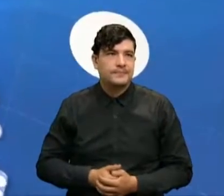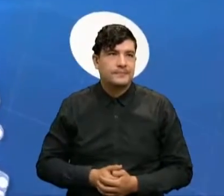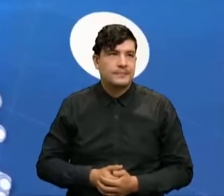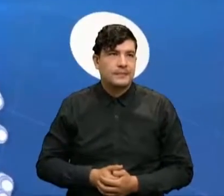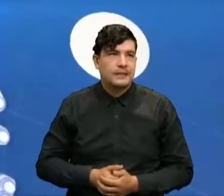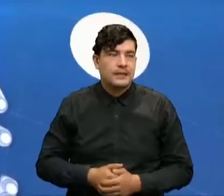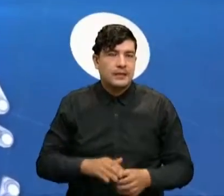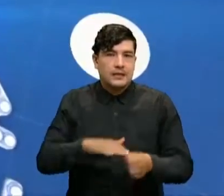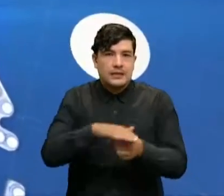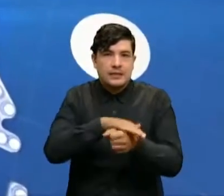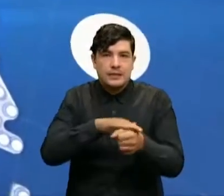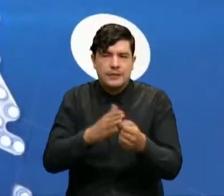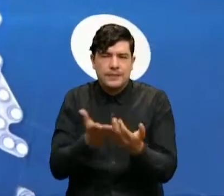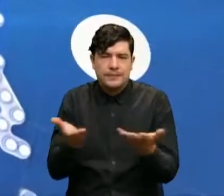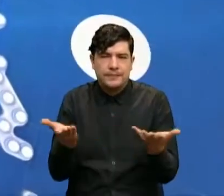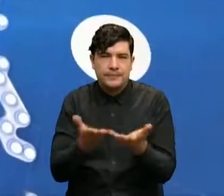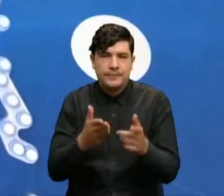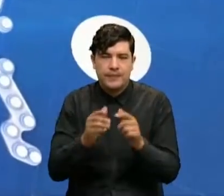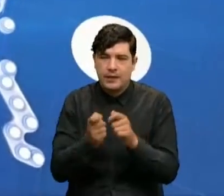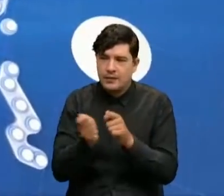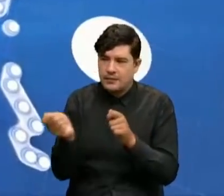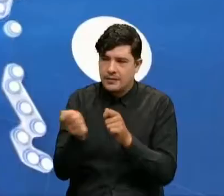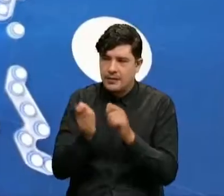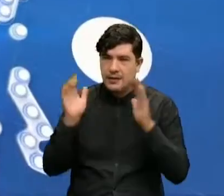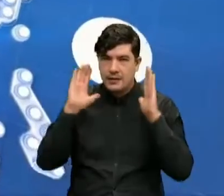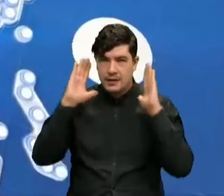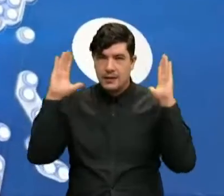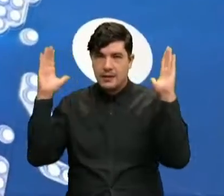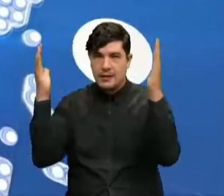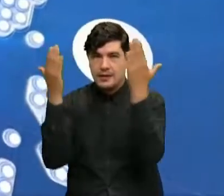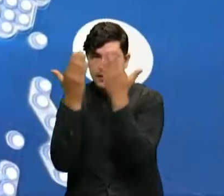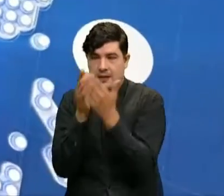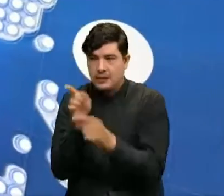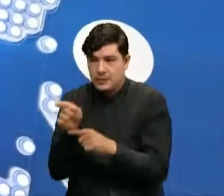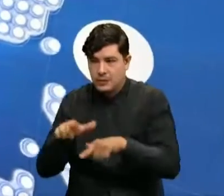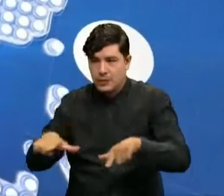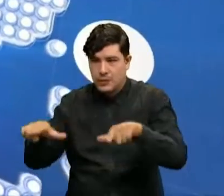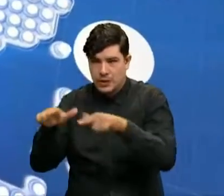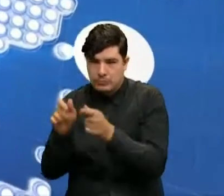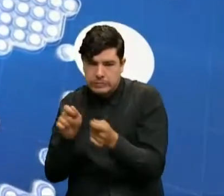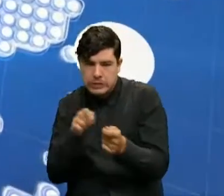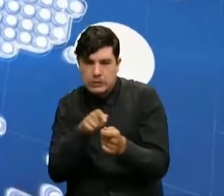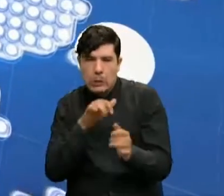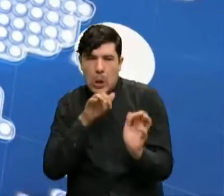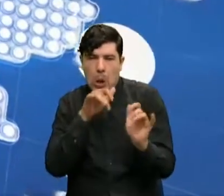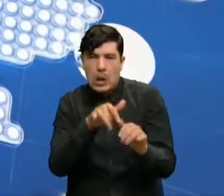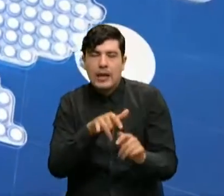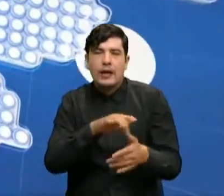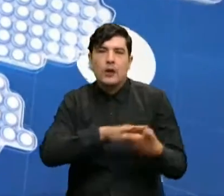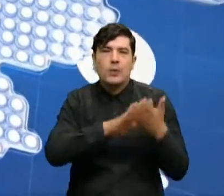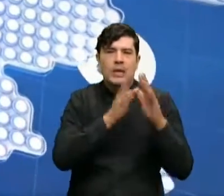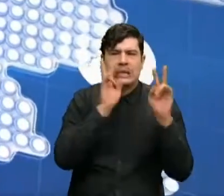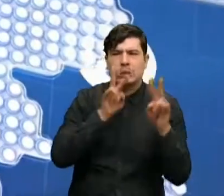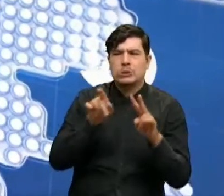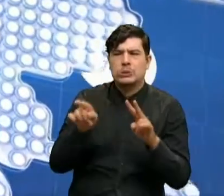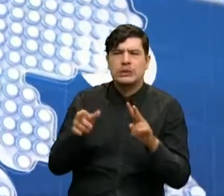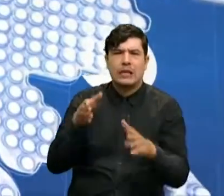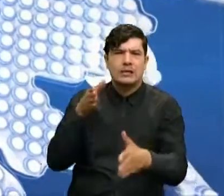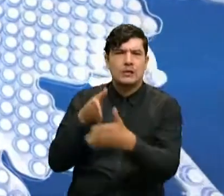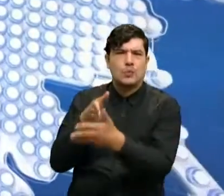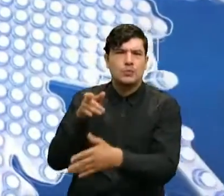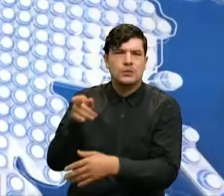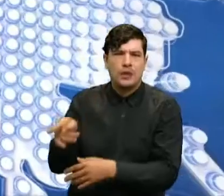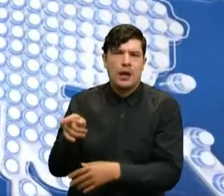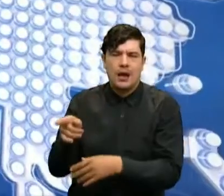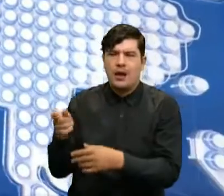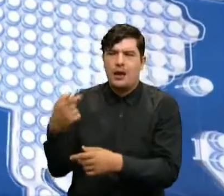El hecho se dio en los alrededores del estadio, una zona que viene siendo denunciada por la comunidad ante los constantes desórdenes y consumos